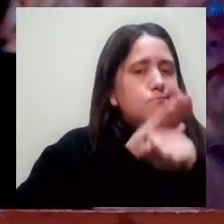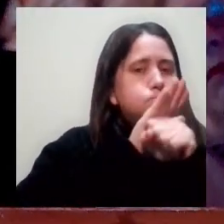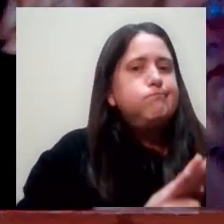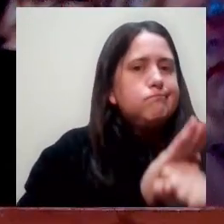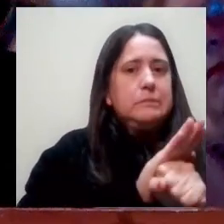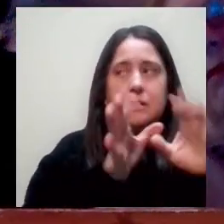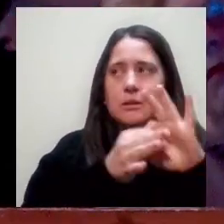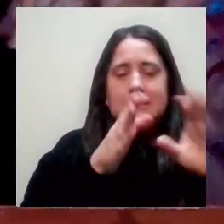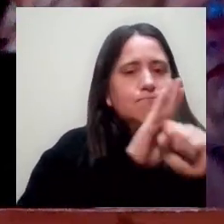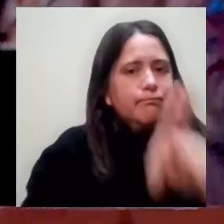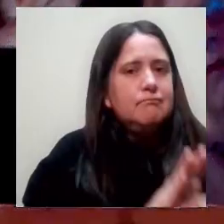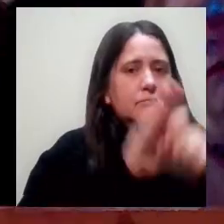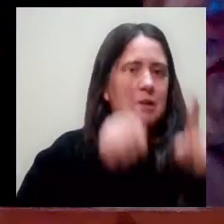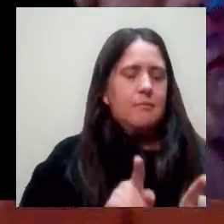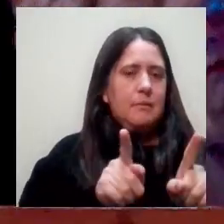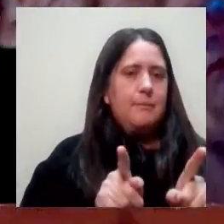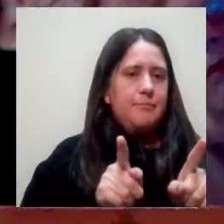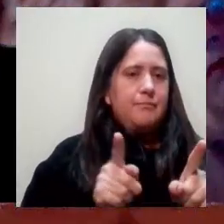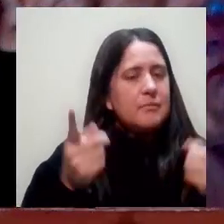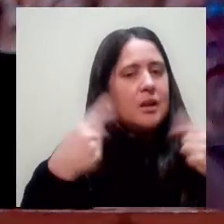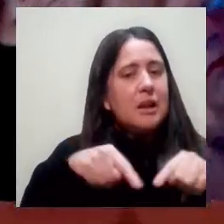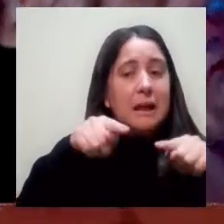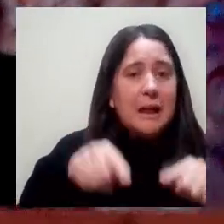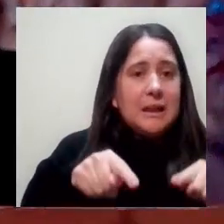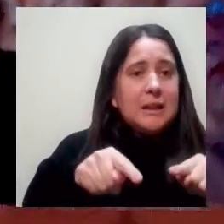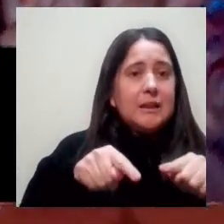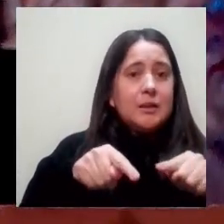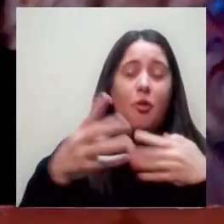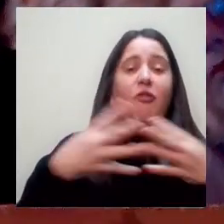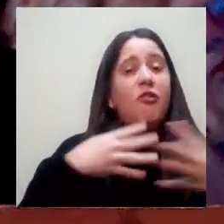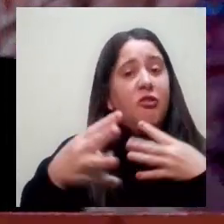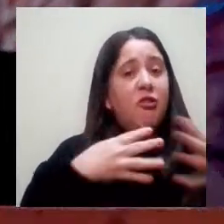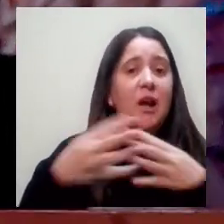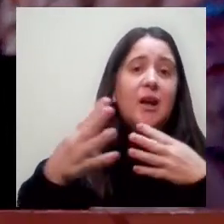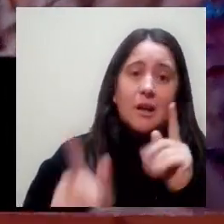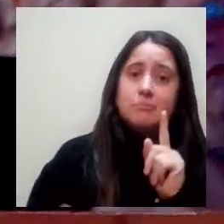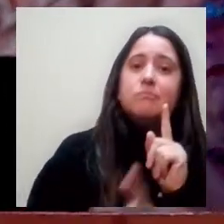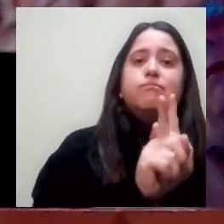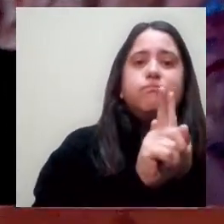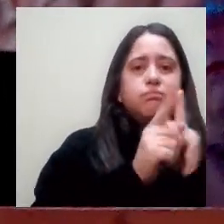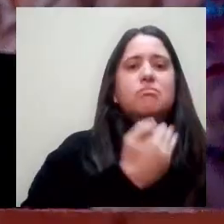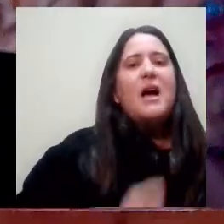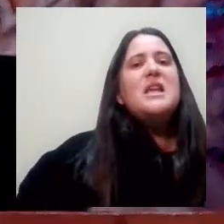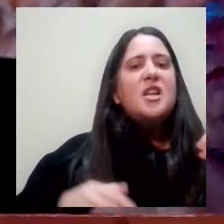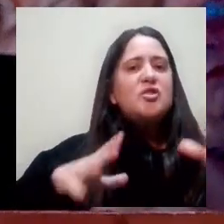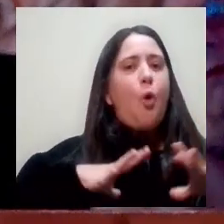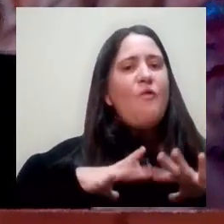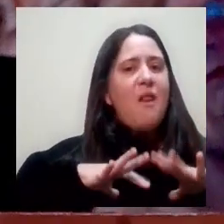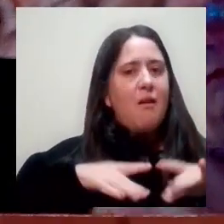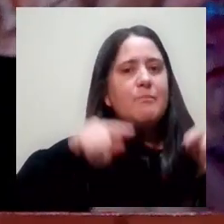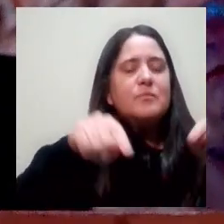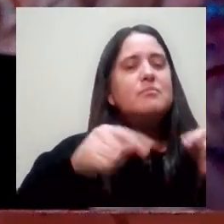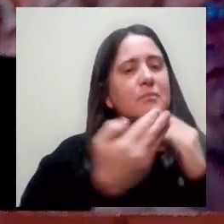también coercionadas. Y por allí, en la feria, se encuentra con una maestra jubilada. Y esa maestra